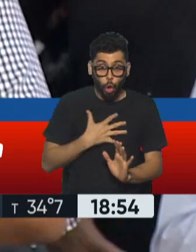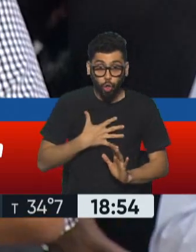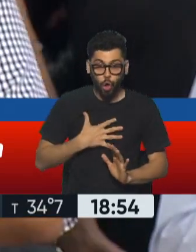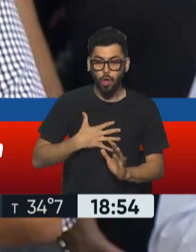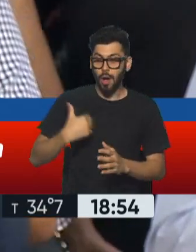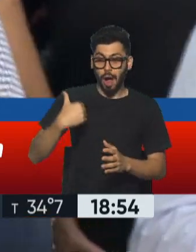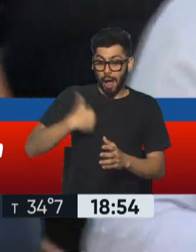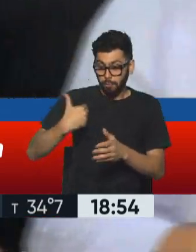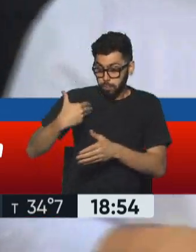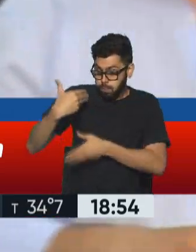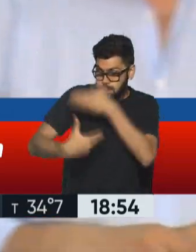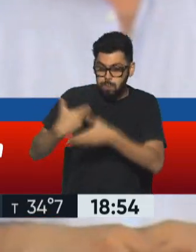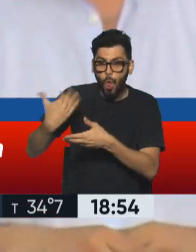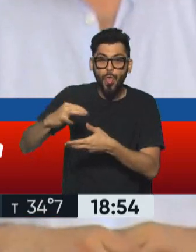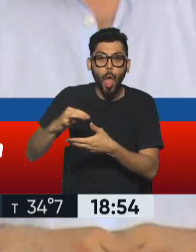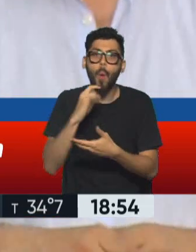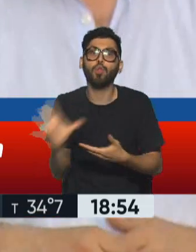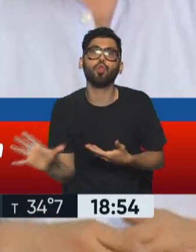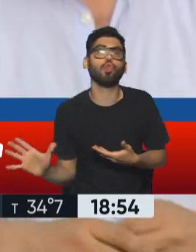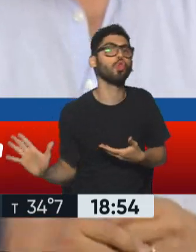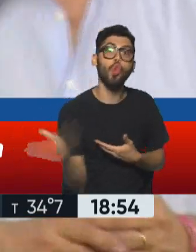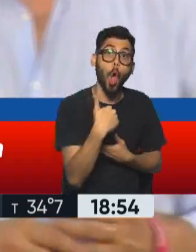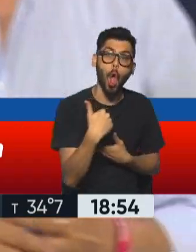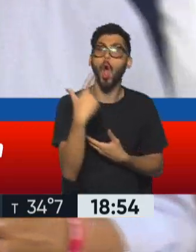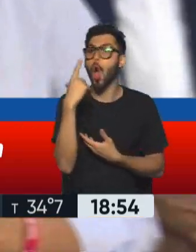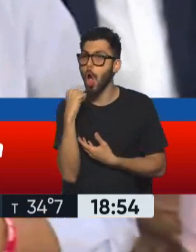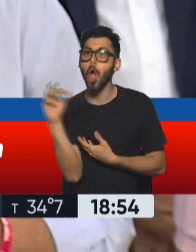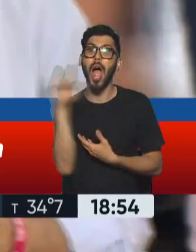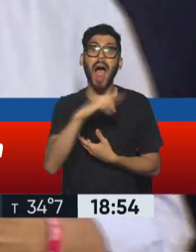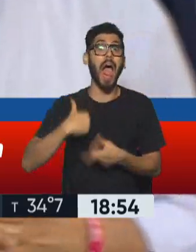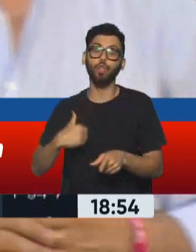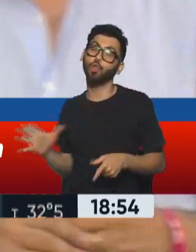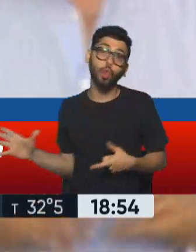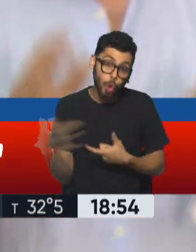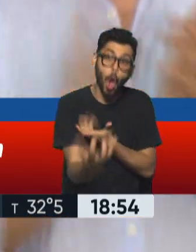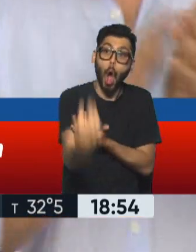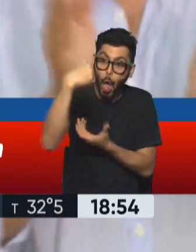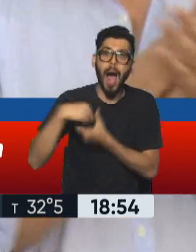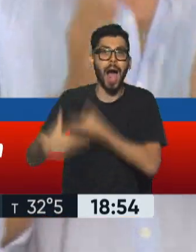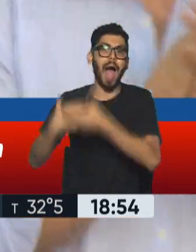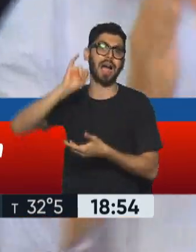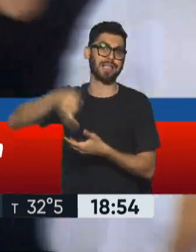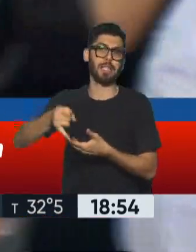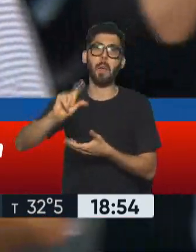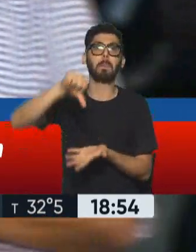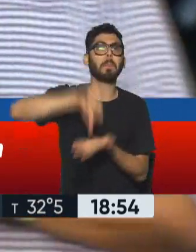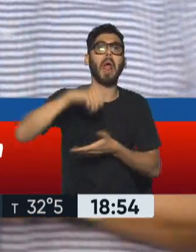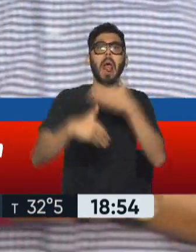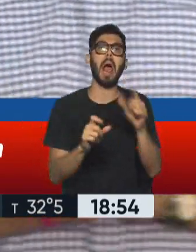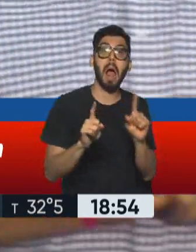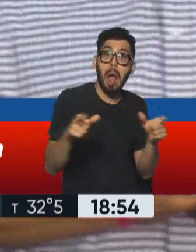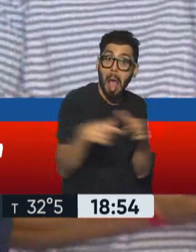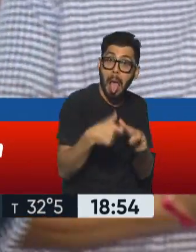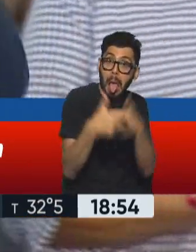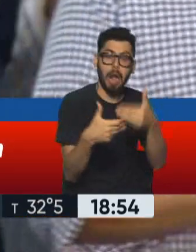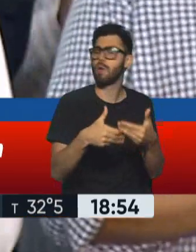desarrollo argentino a todos y todas las argentinas sin exclusión. No pensamos un país para pocos,